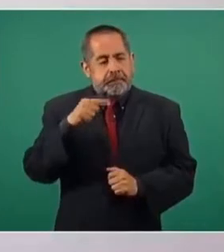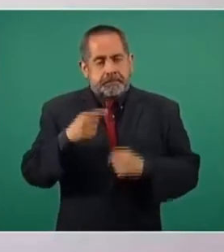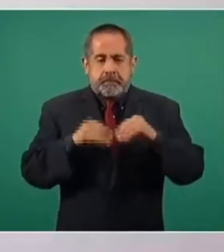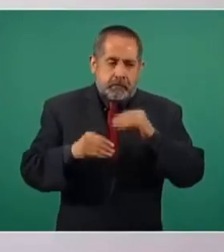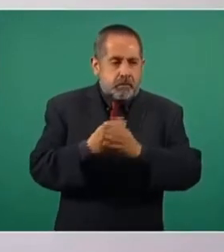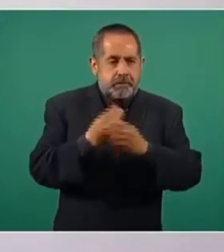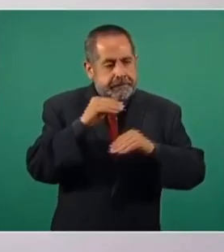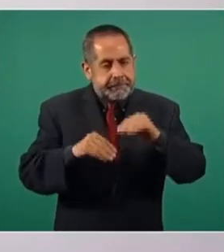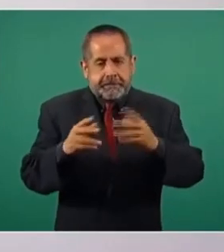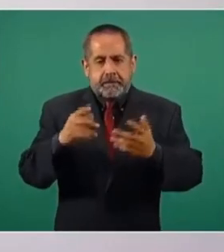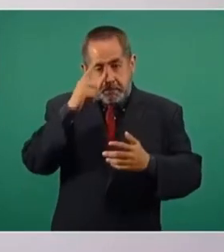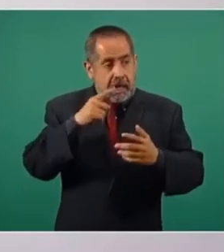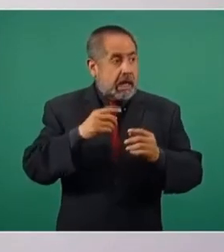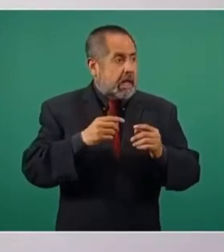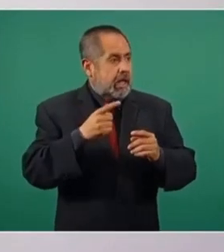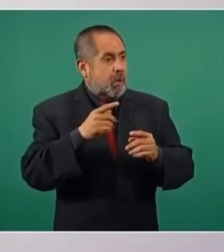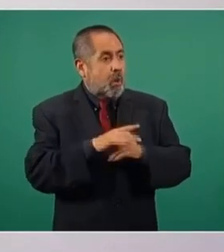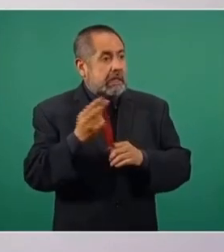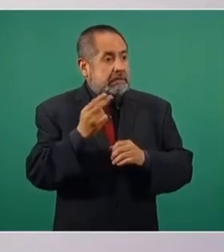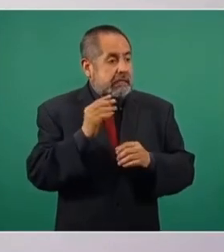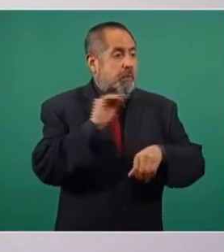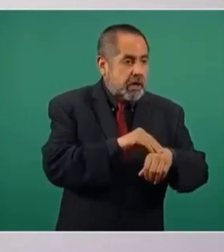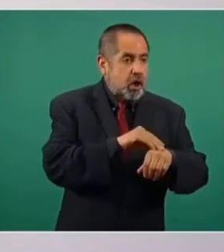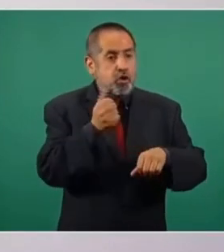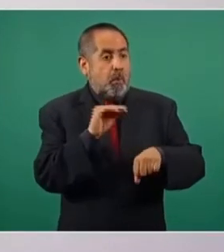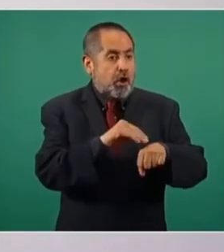creando para todo